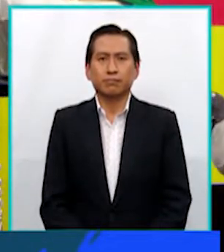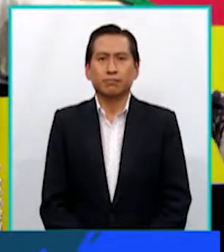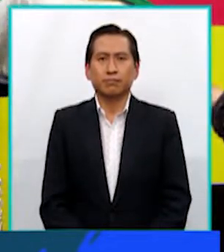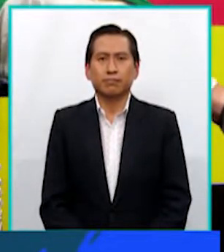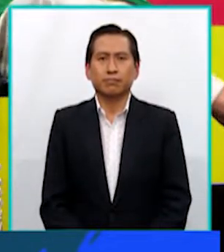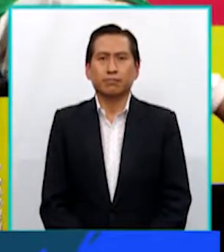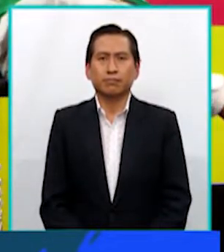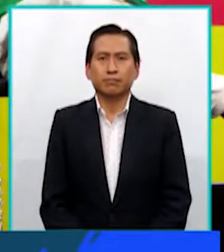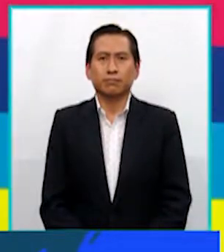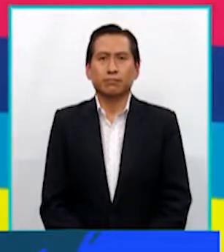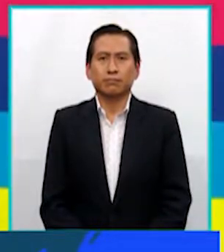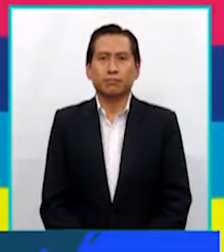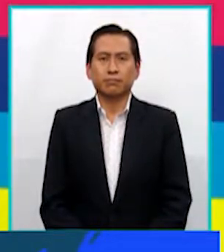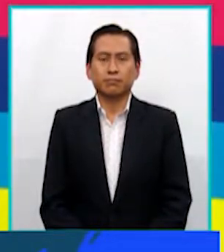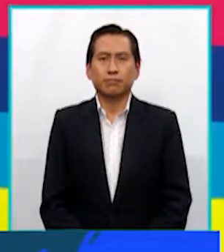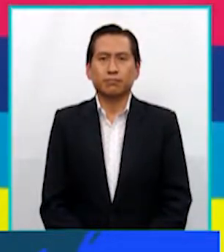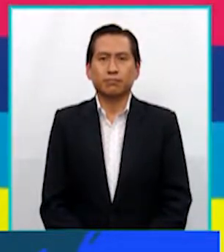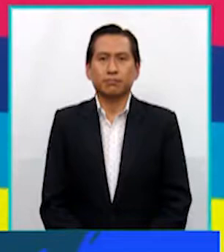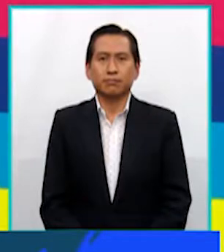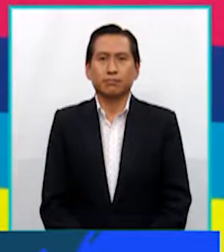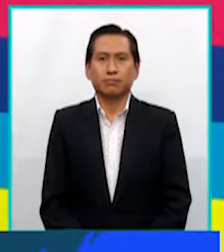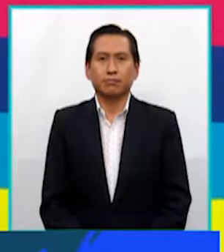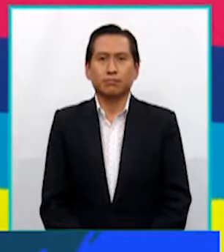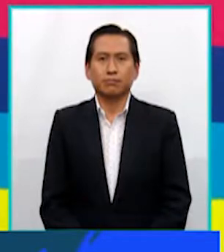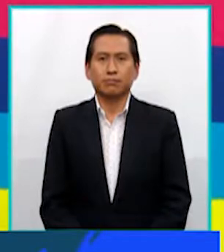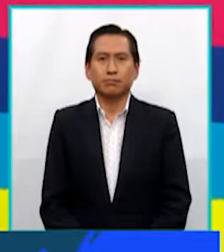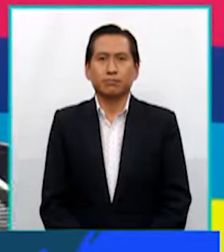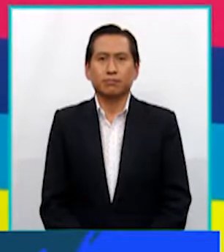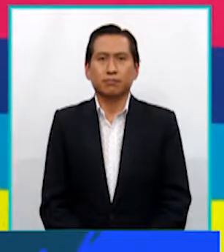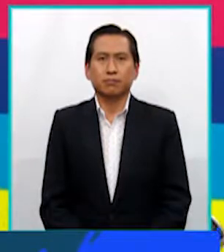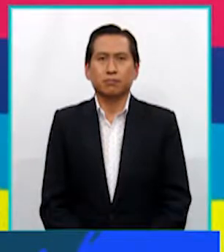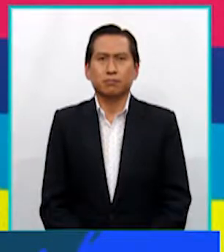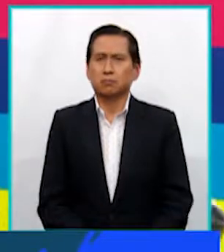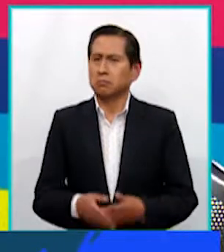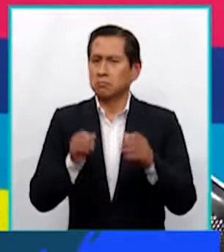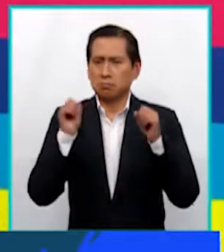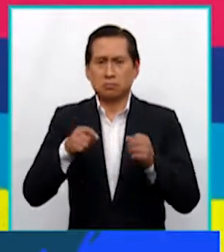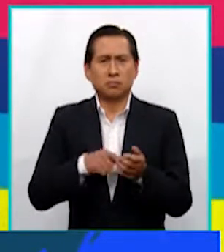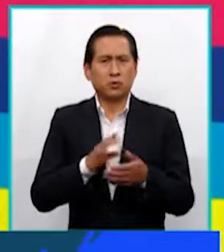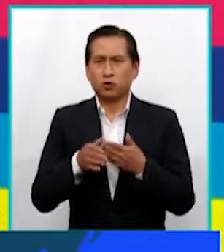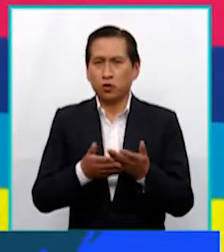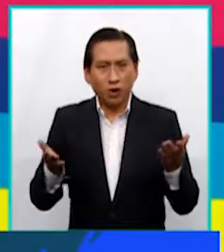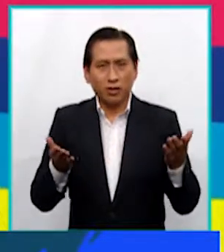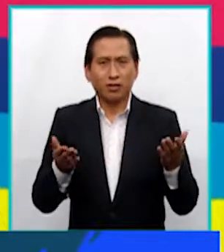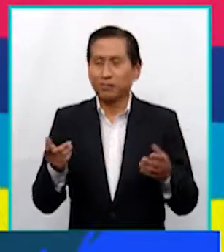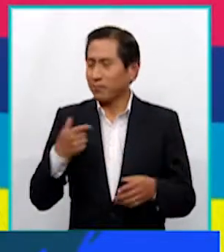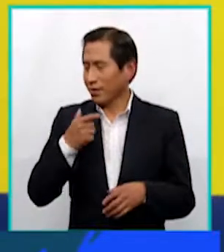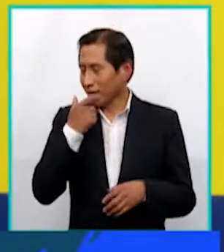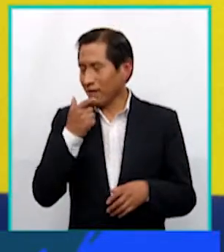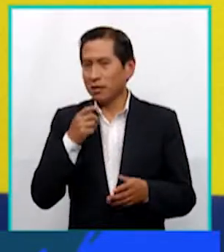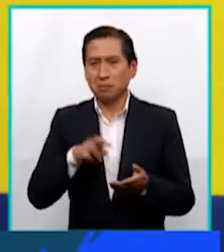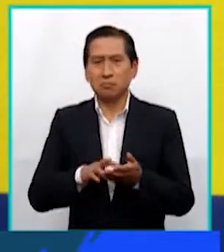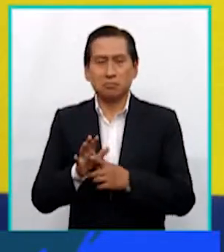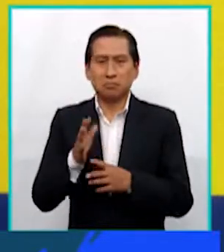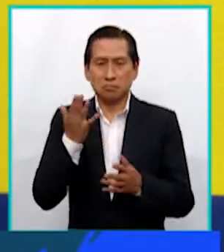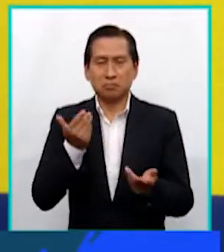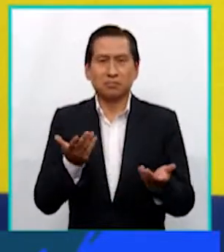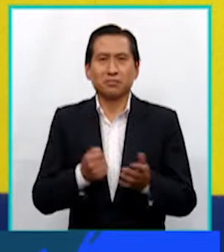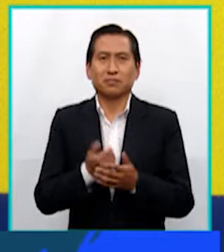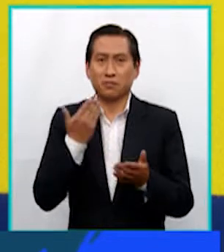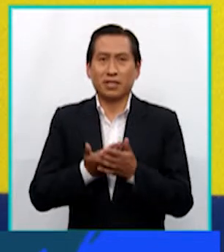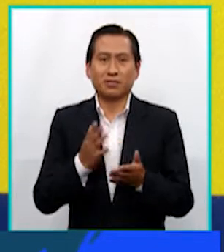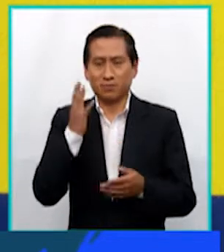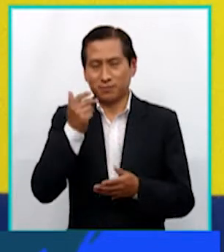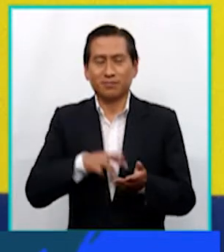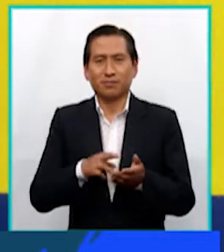I don't wanna die. Sometimes wish. ¿Ves? Todo puede ser todo. Ese hace es el mensaje, claro. Qué bien, qué